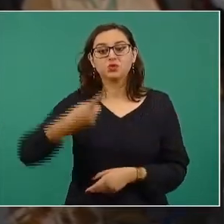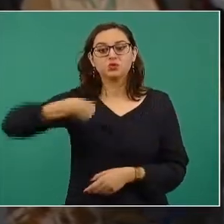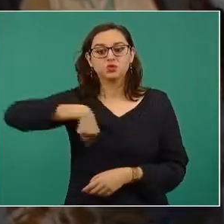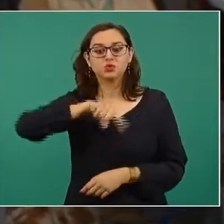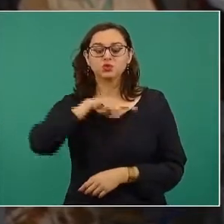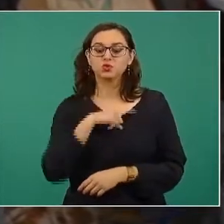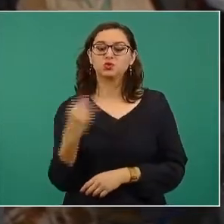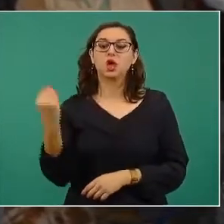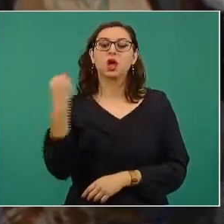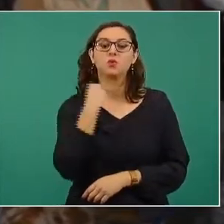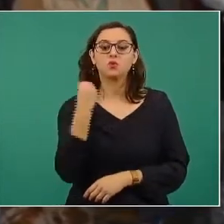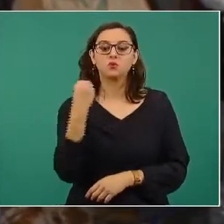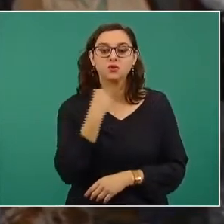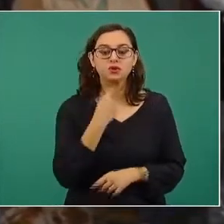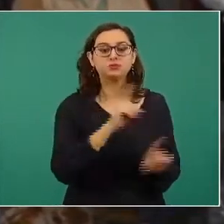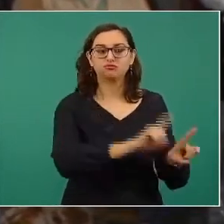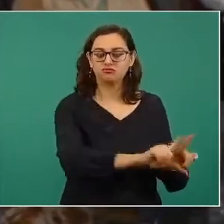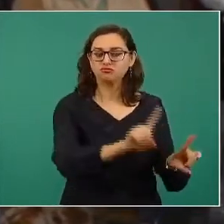que esta